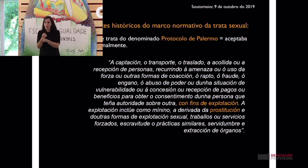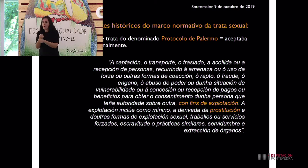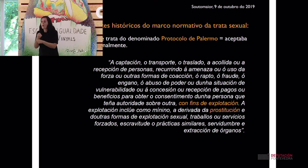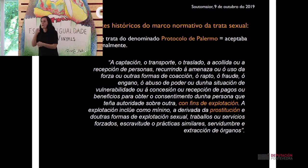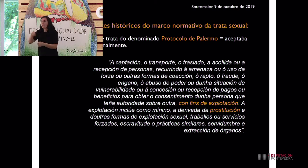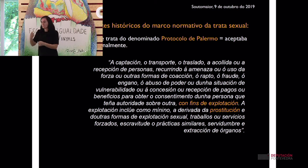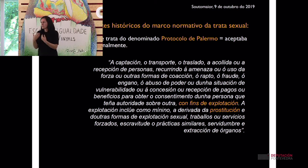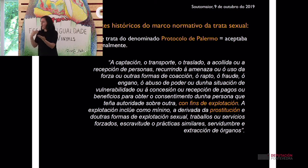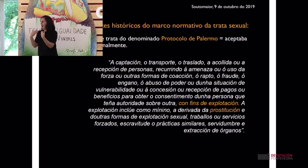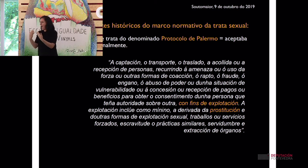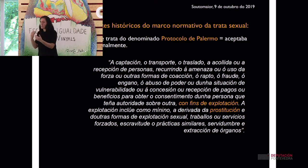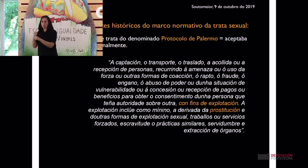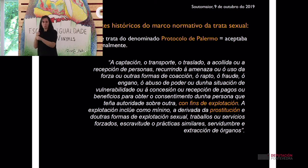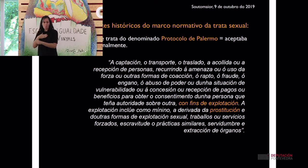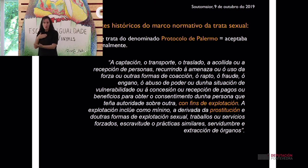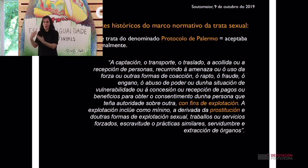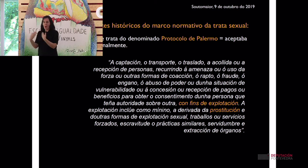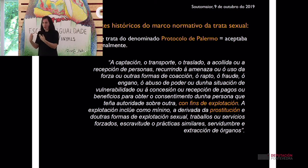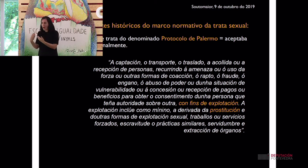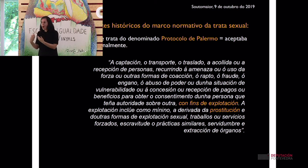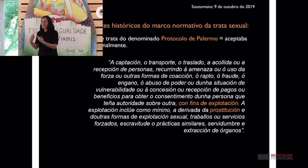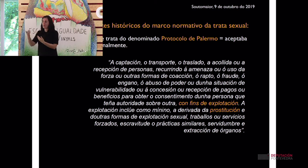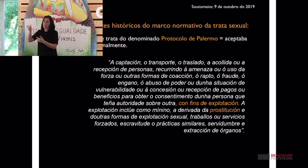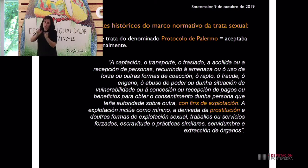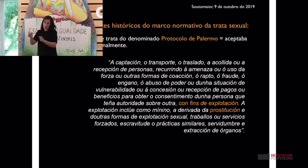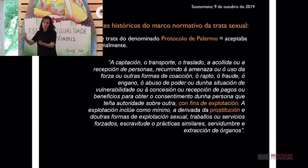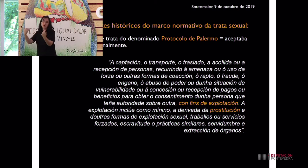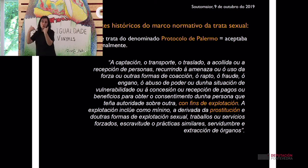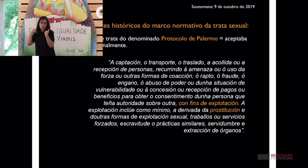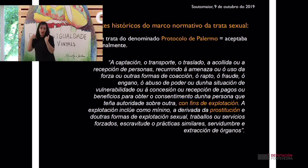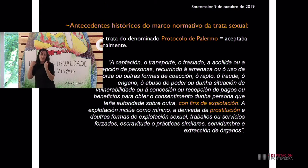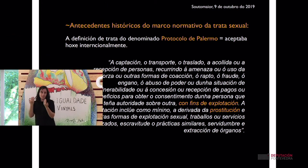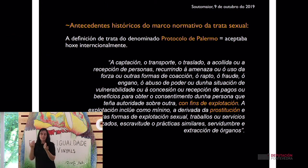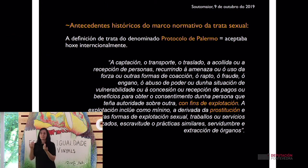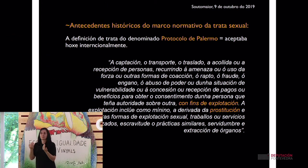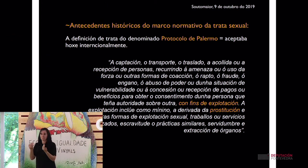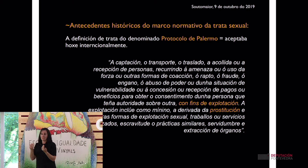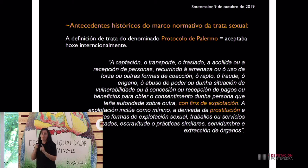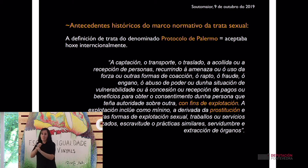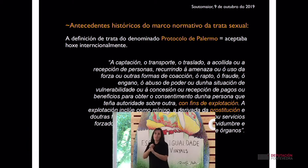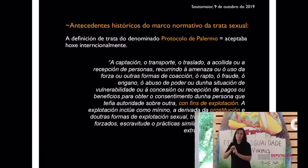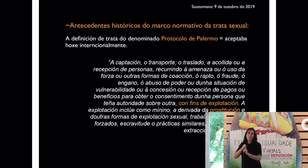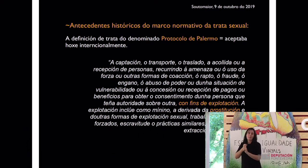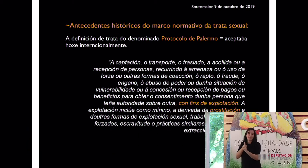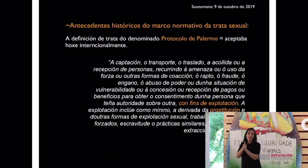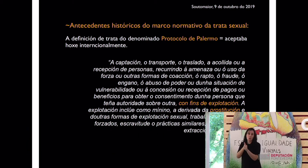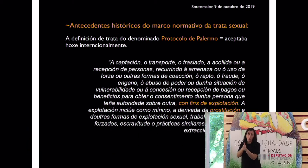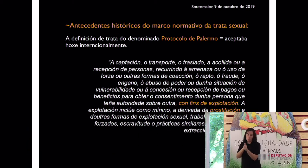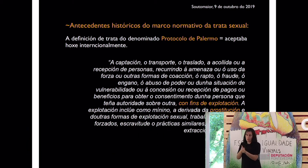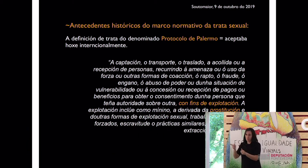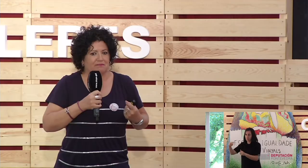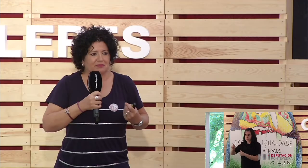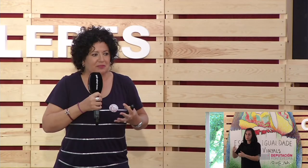cas persoas que son asentes responsables da súa persecución, pois a verdade que resulta certamente